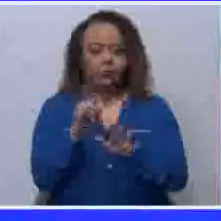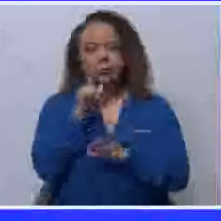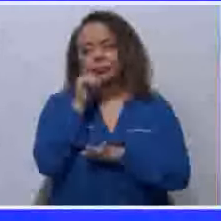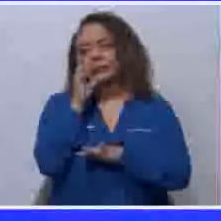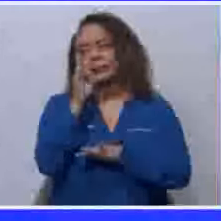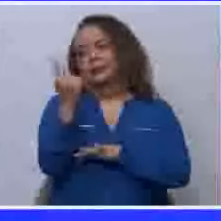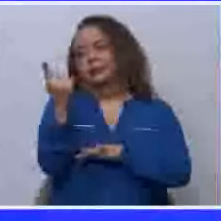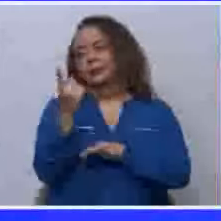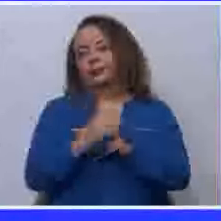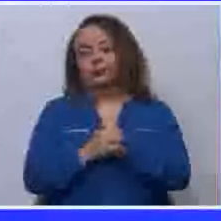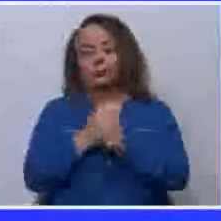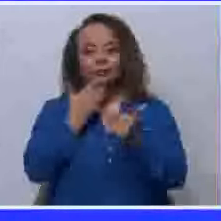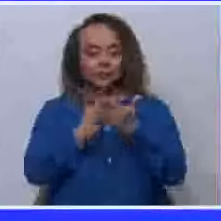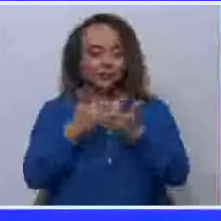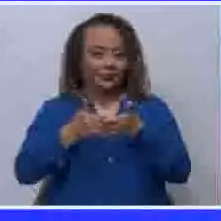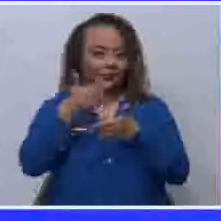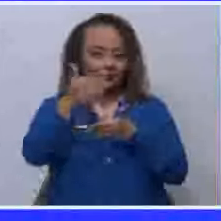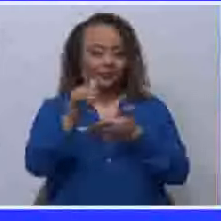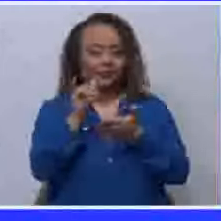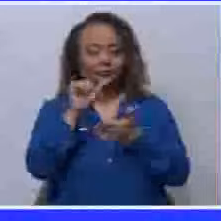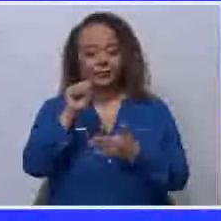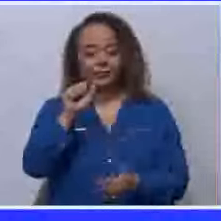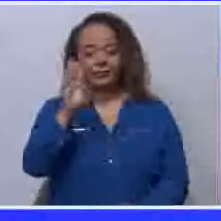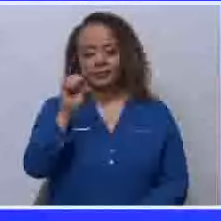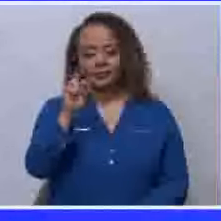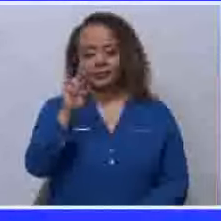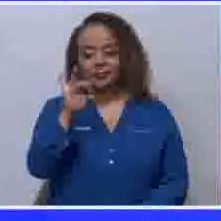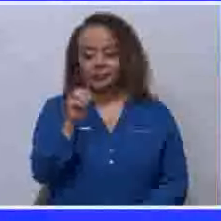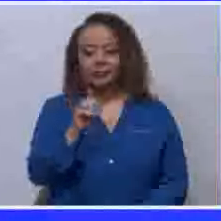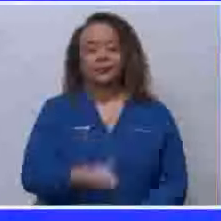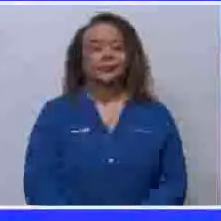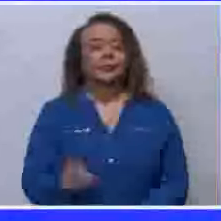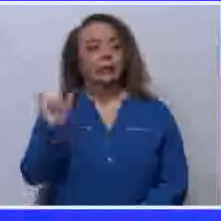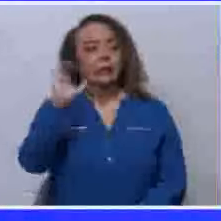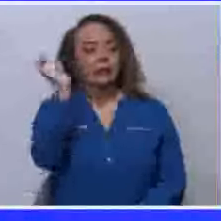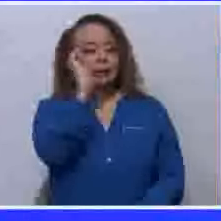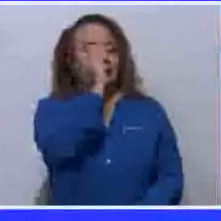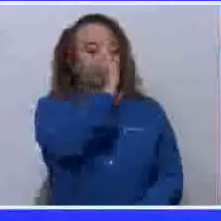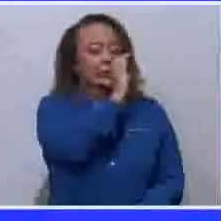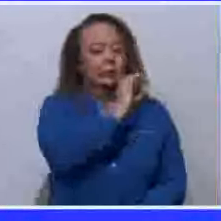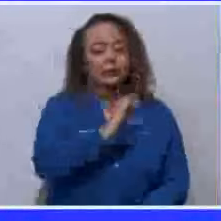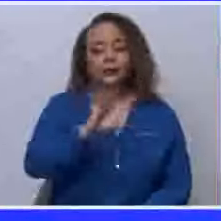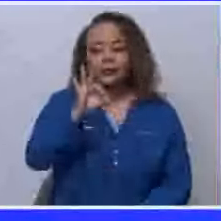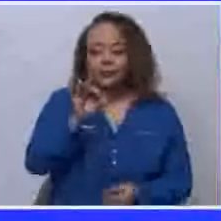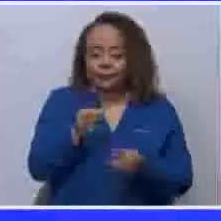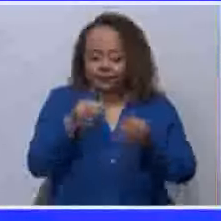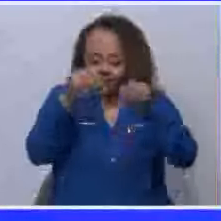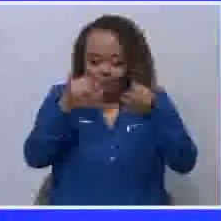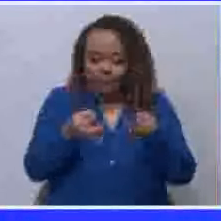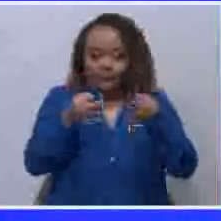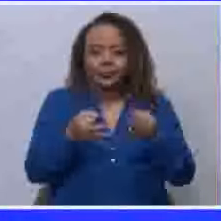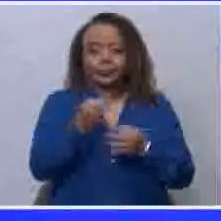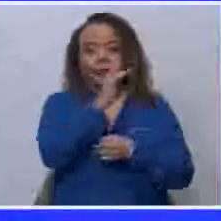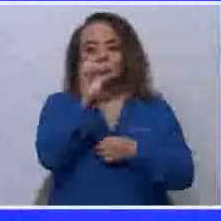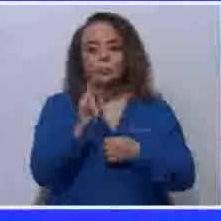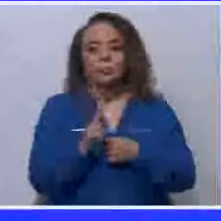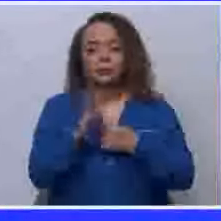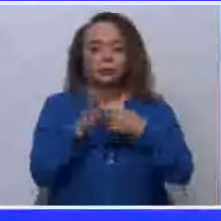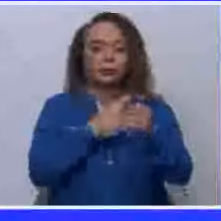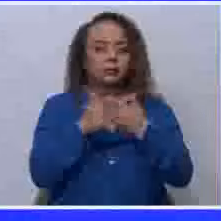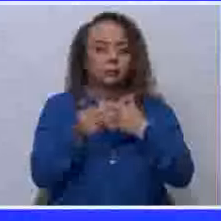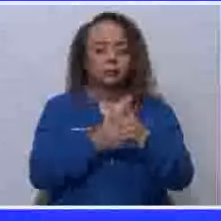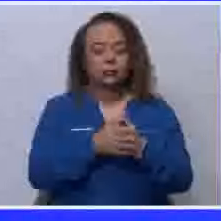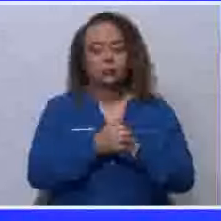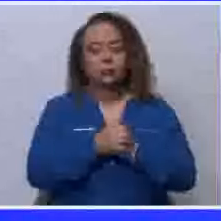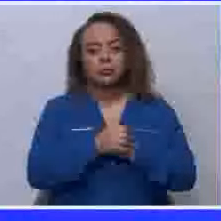próximo Brian Ruiz? Bueno, después de Saborío, yo creo que ha seguido como esa búsqueda de un 9 representativo de la selección nacional, independientemente,